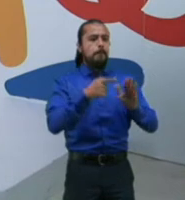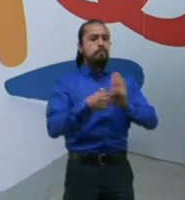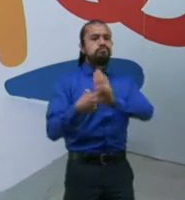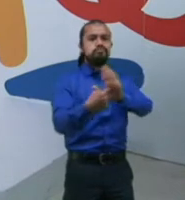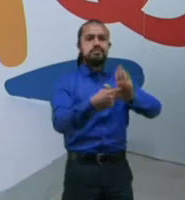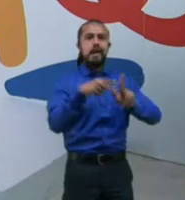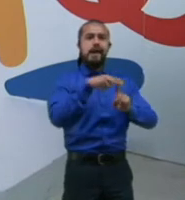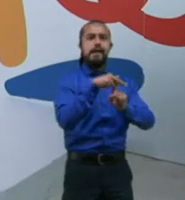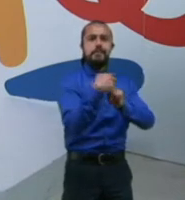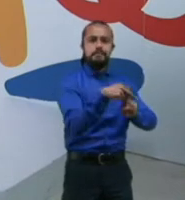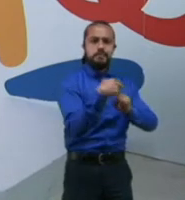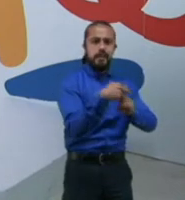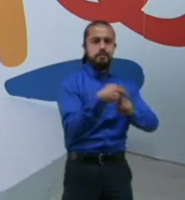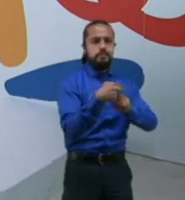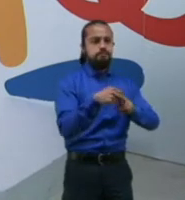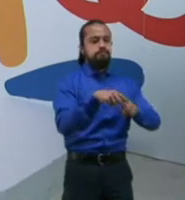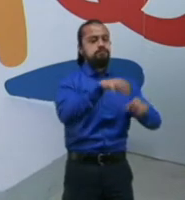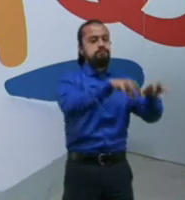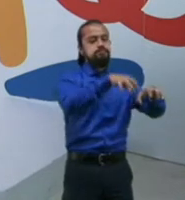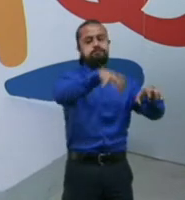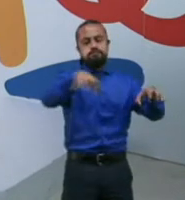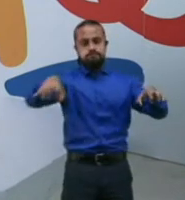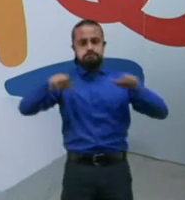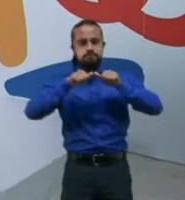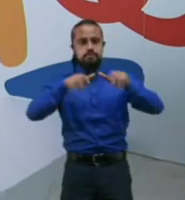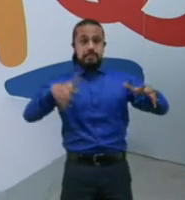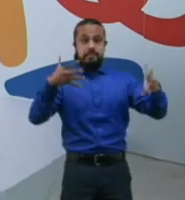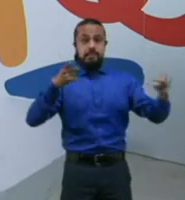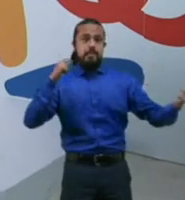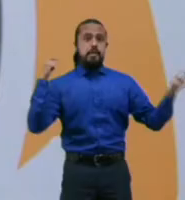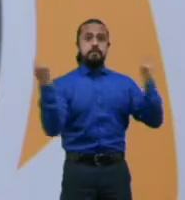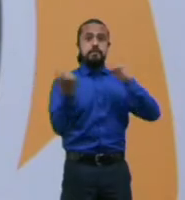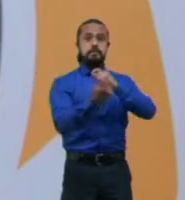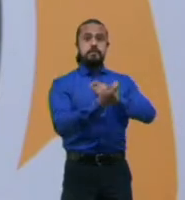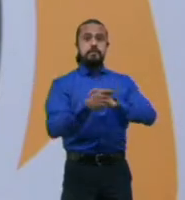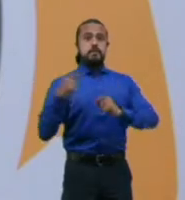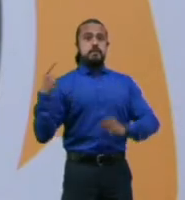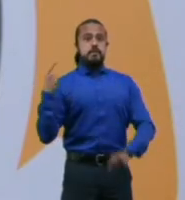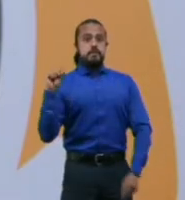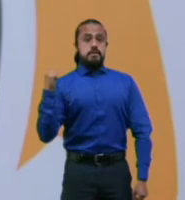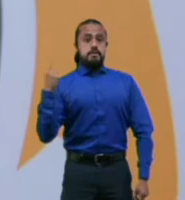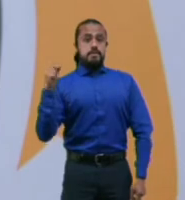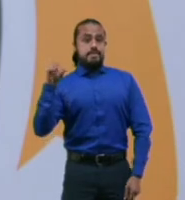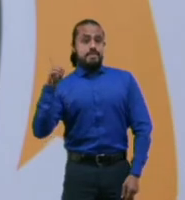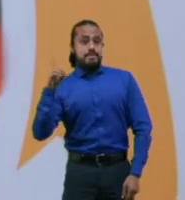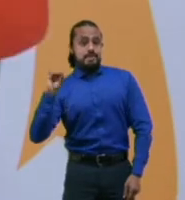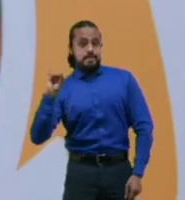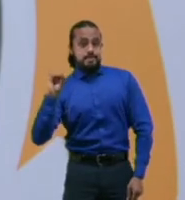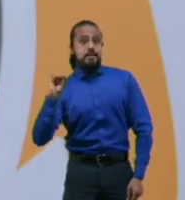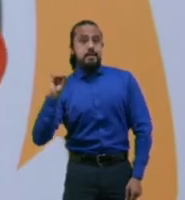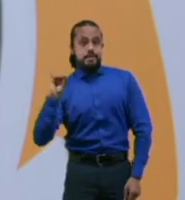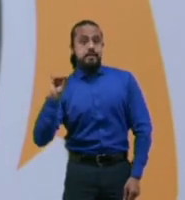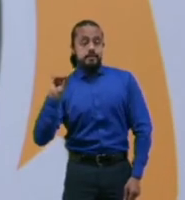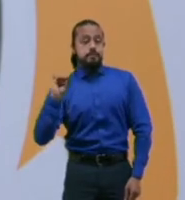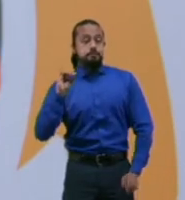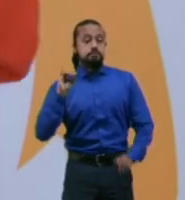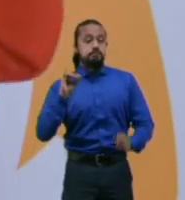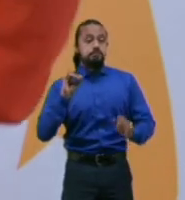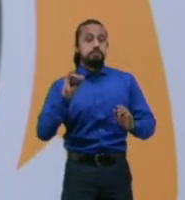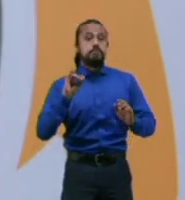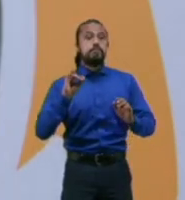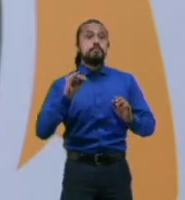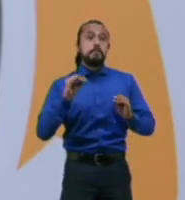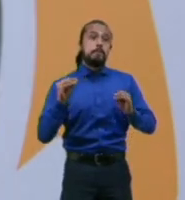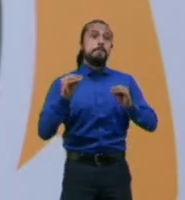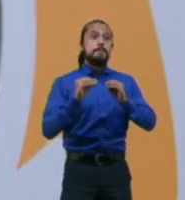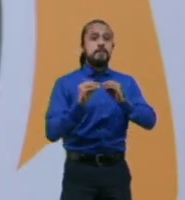colombianas estamos trabajando para la transformación digital de todas las personas y de las empresas y ahora estamos reforzando